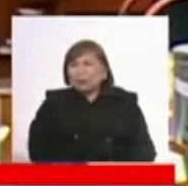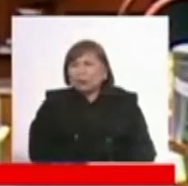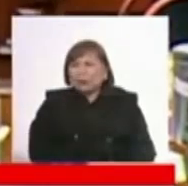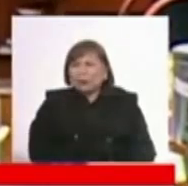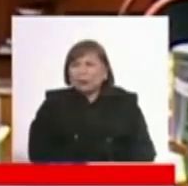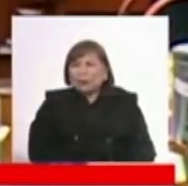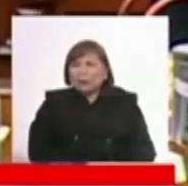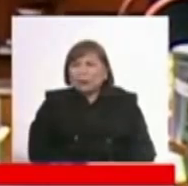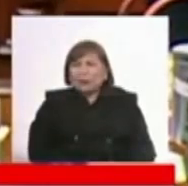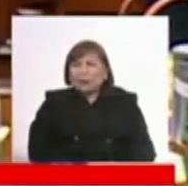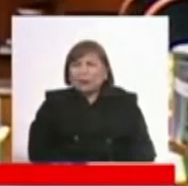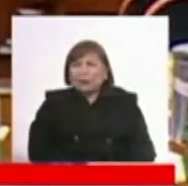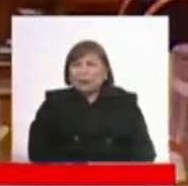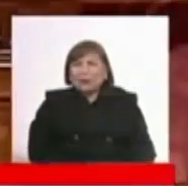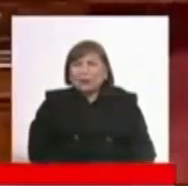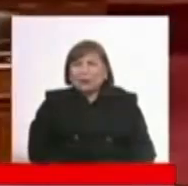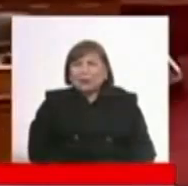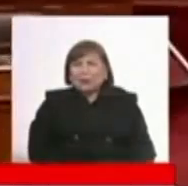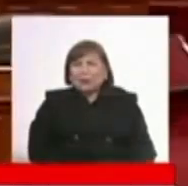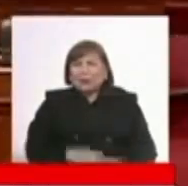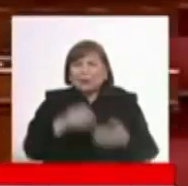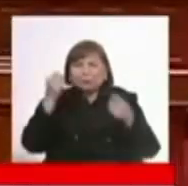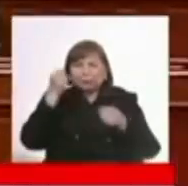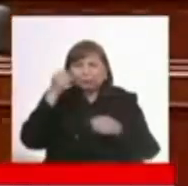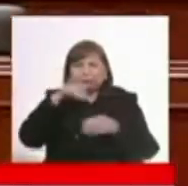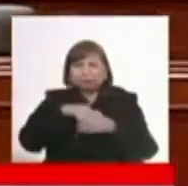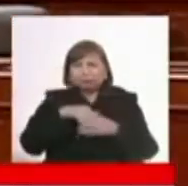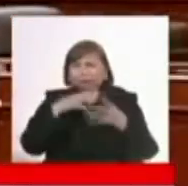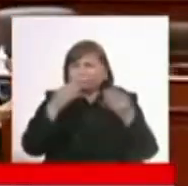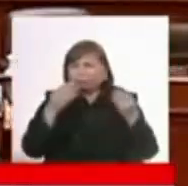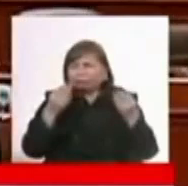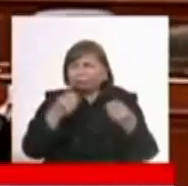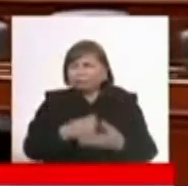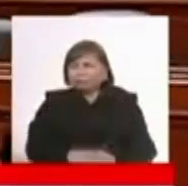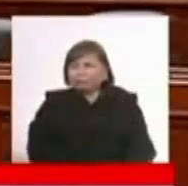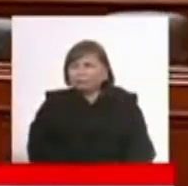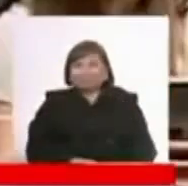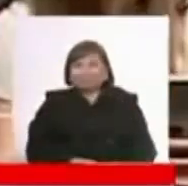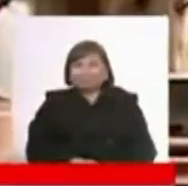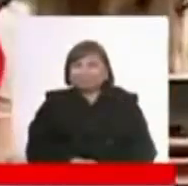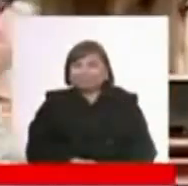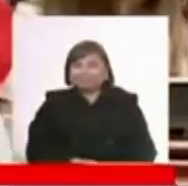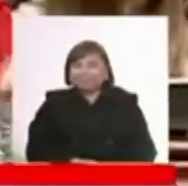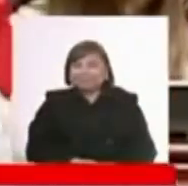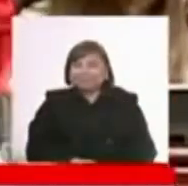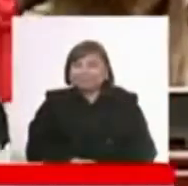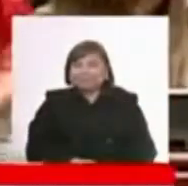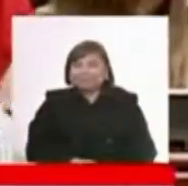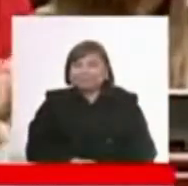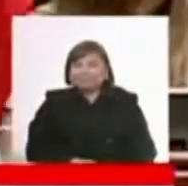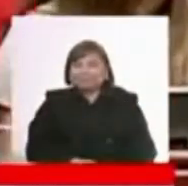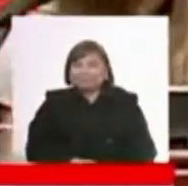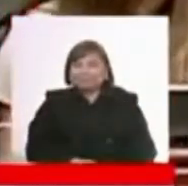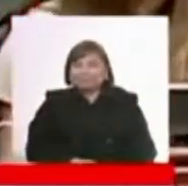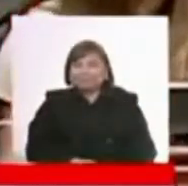o Pedro Cuál de los dos más malos cuál usted prefiere menos cuál usted más bueno voto por el otro pero no es que tengo